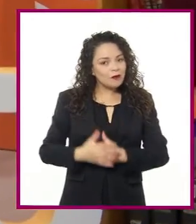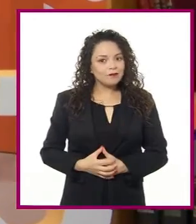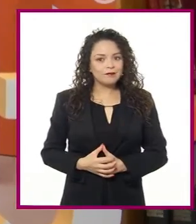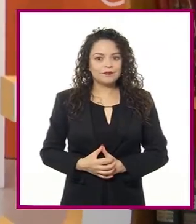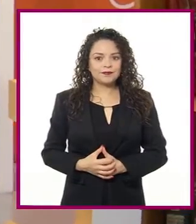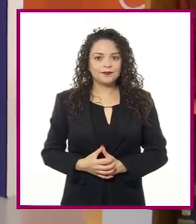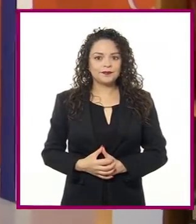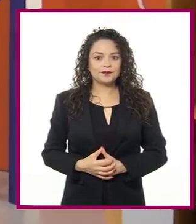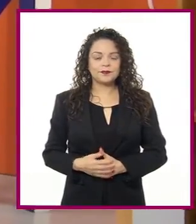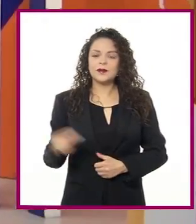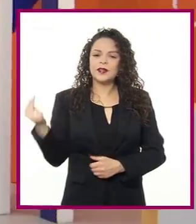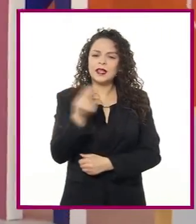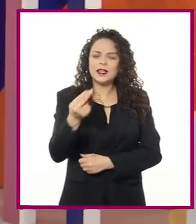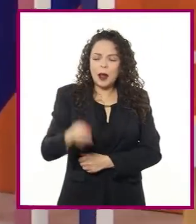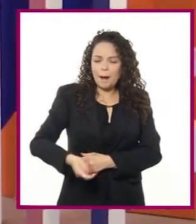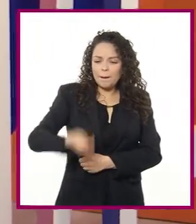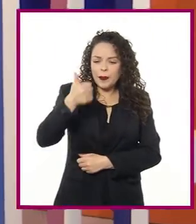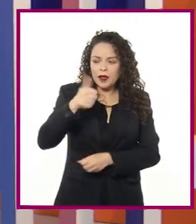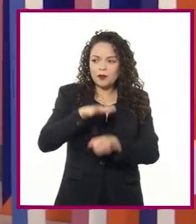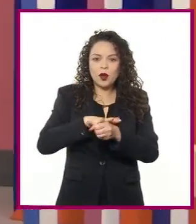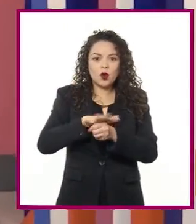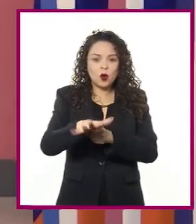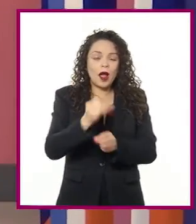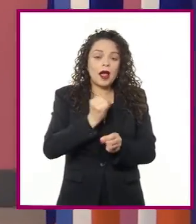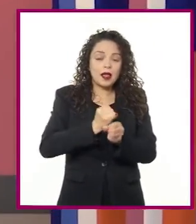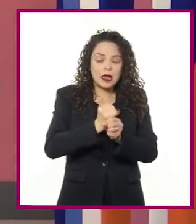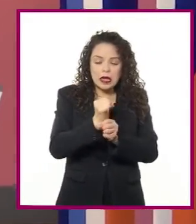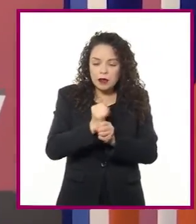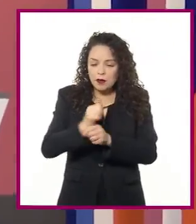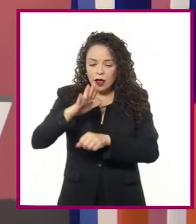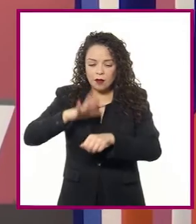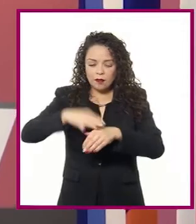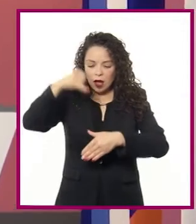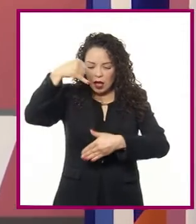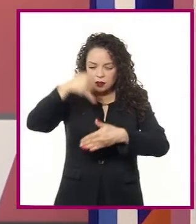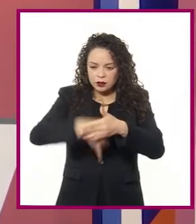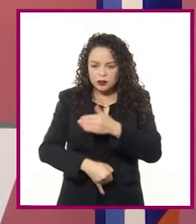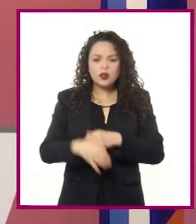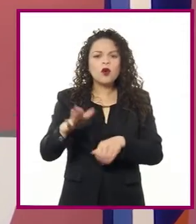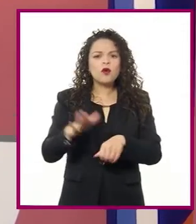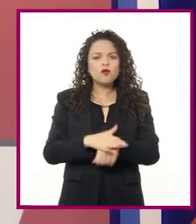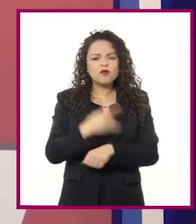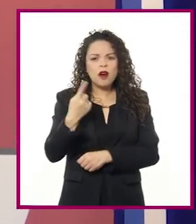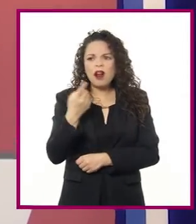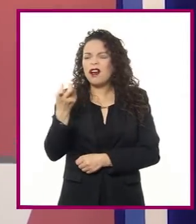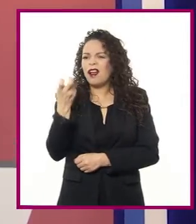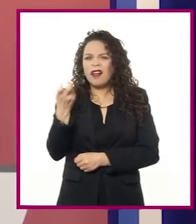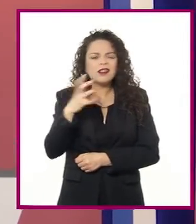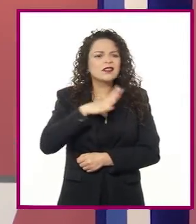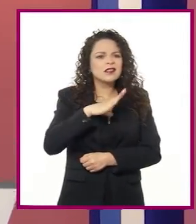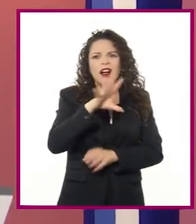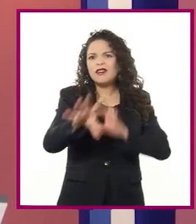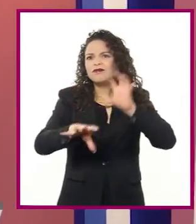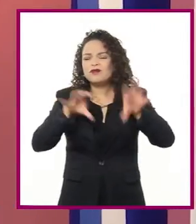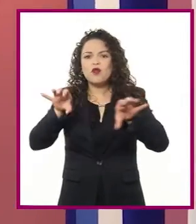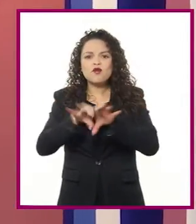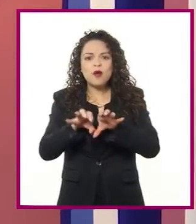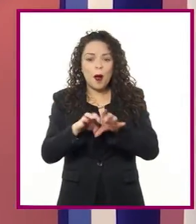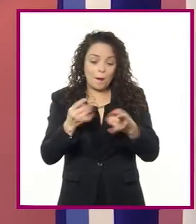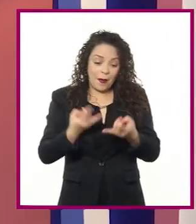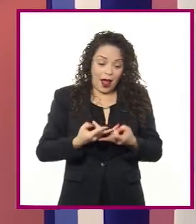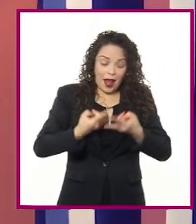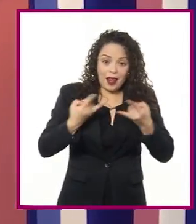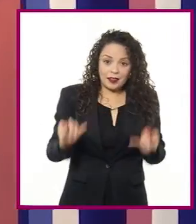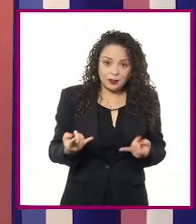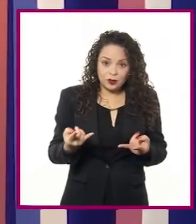Lo primero que necesitamos hacer es investigar a fondo las causas del problema que vamos a exponer en la historieta.